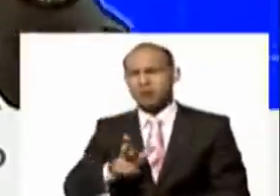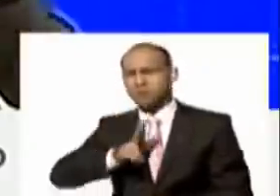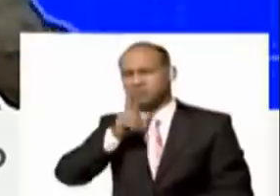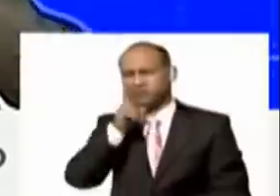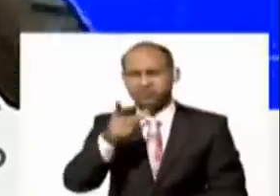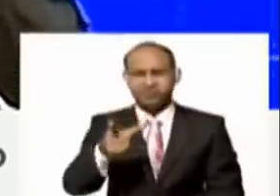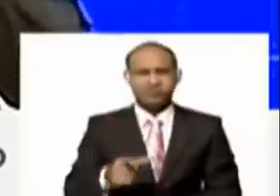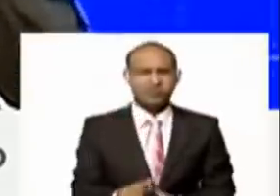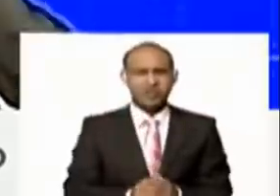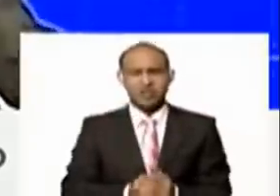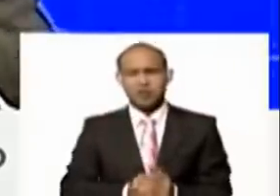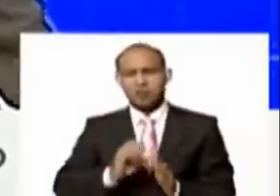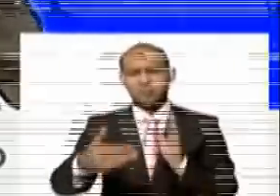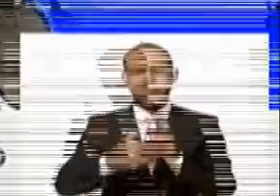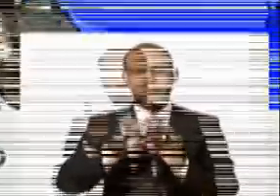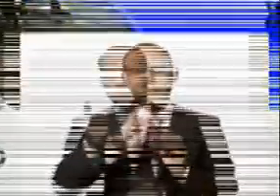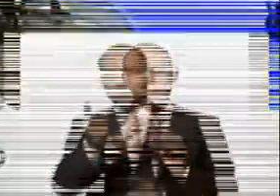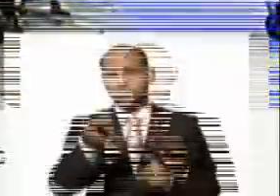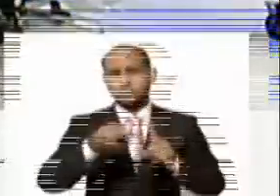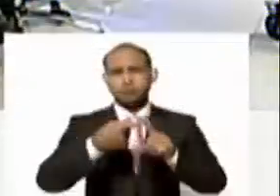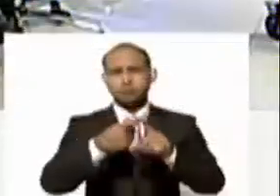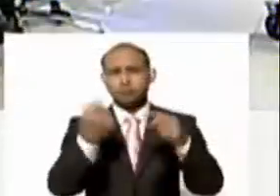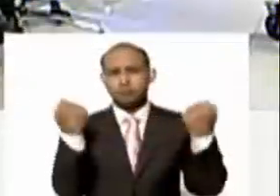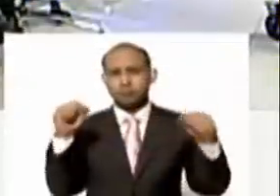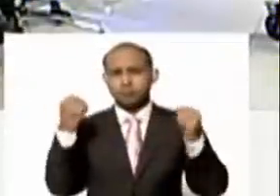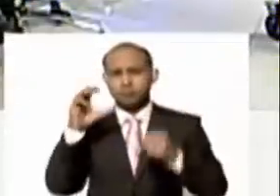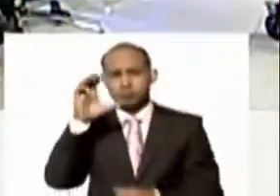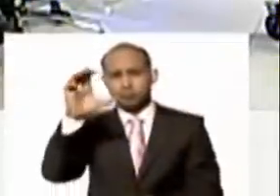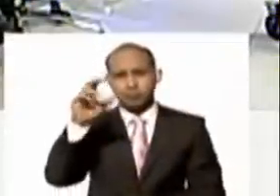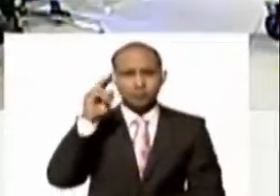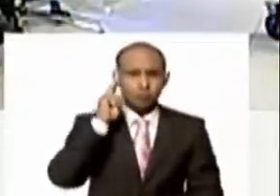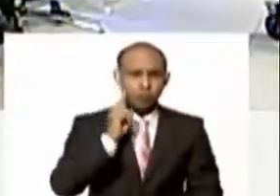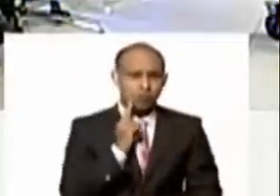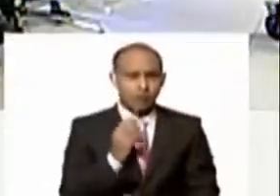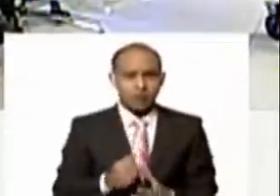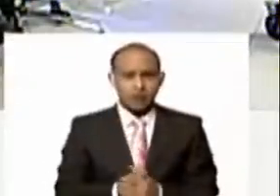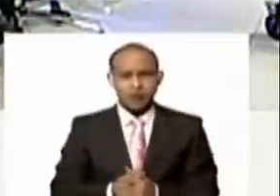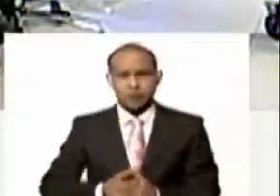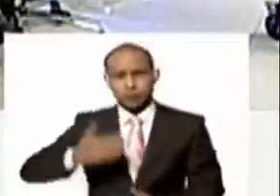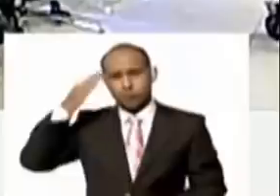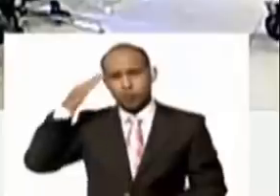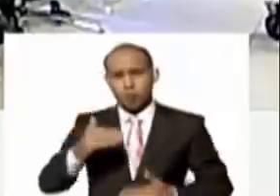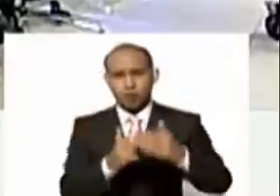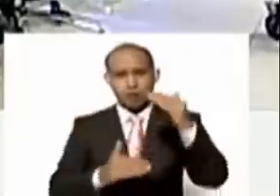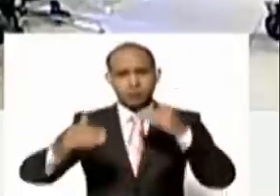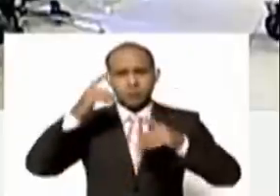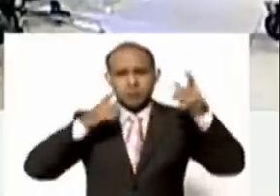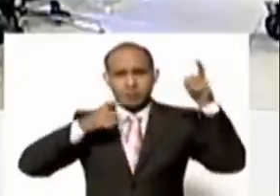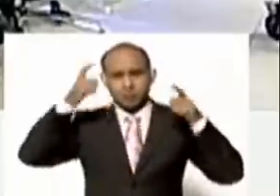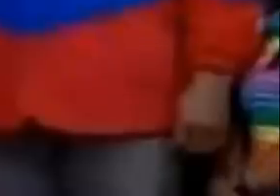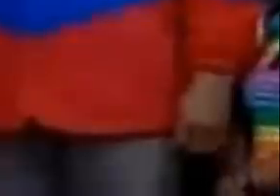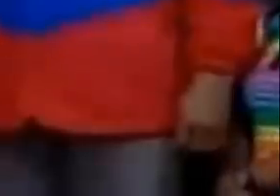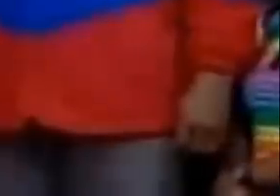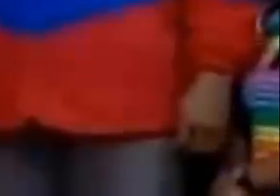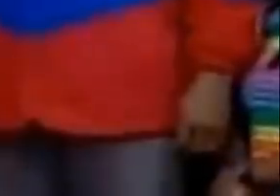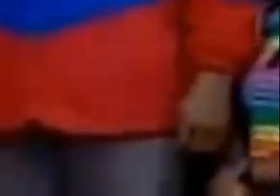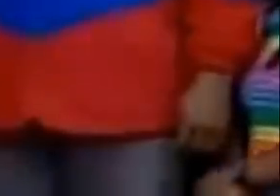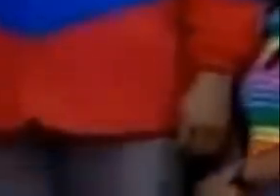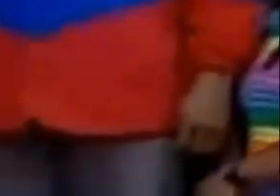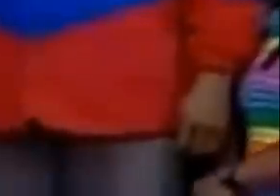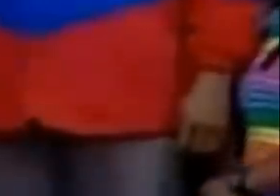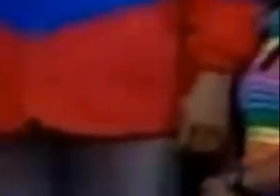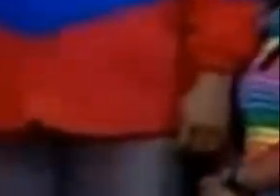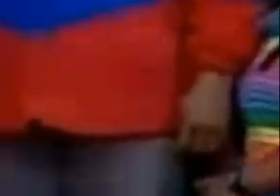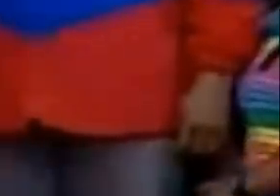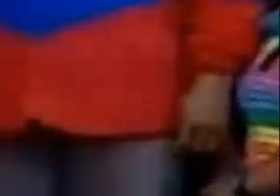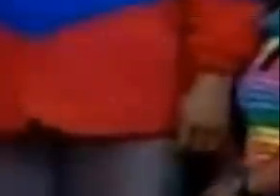obsesivo antivenezolano llamado Iván Duque. Ante dichos señalamientos, el jefe del régimen exhortó a las fuerzas militares para que